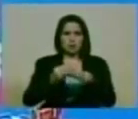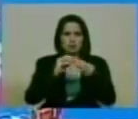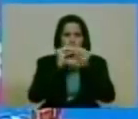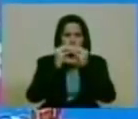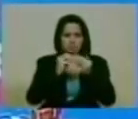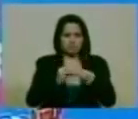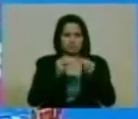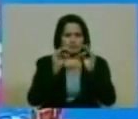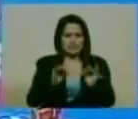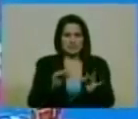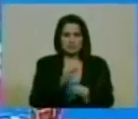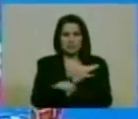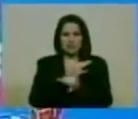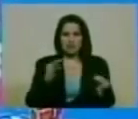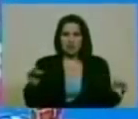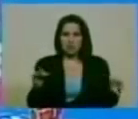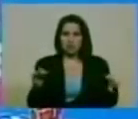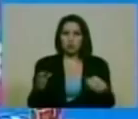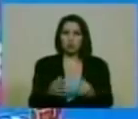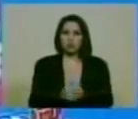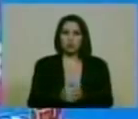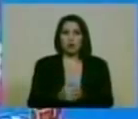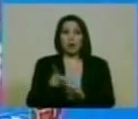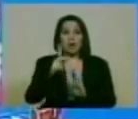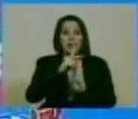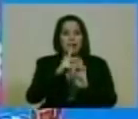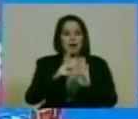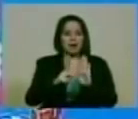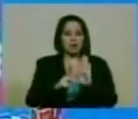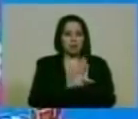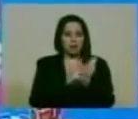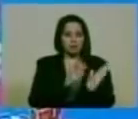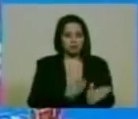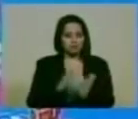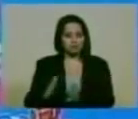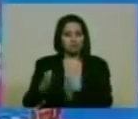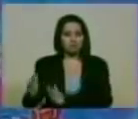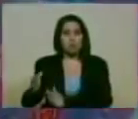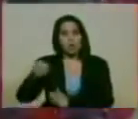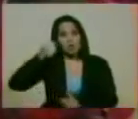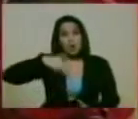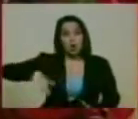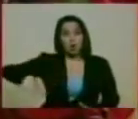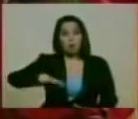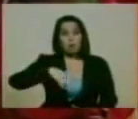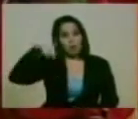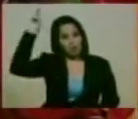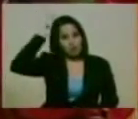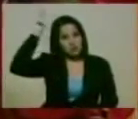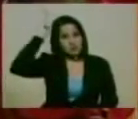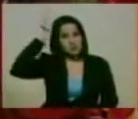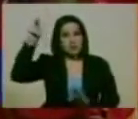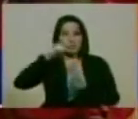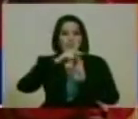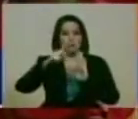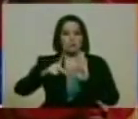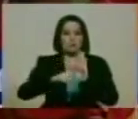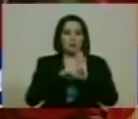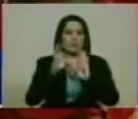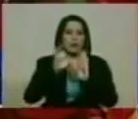metodológicamente de manera perfecta el plan sectorial de los pueblos indígenas, el plan de la patria